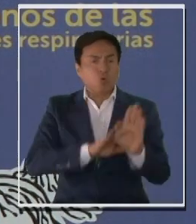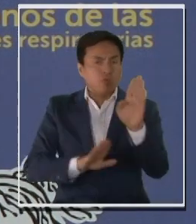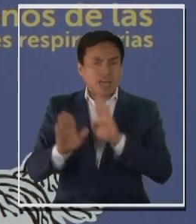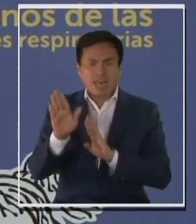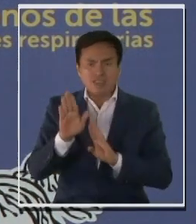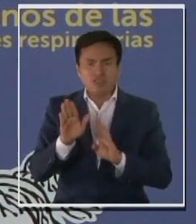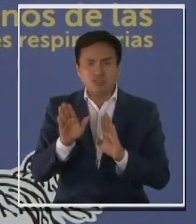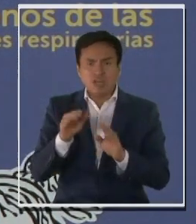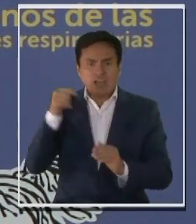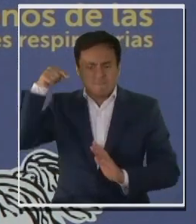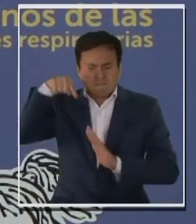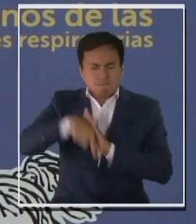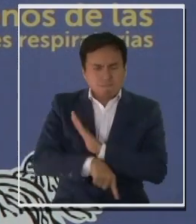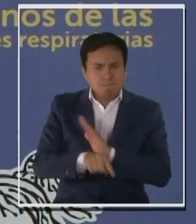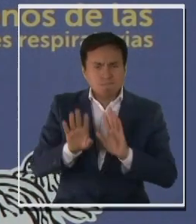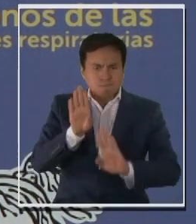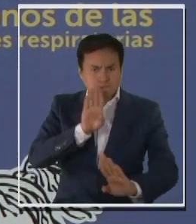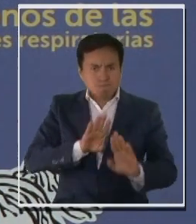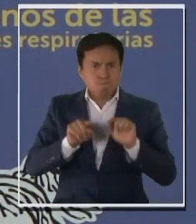avanzados